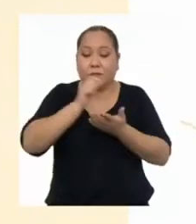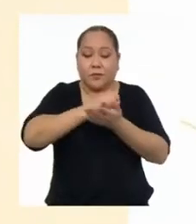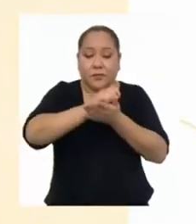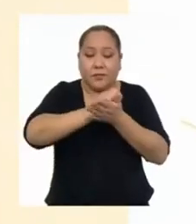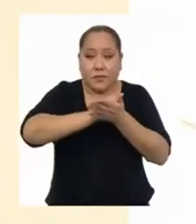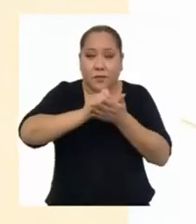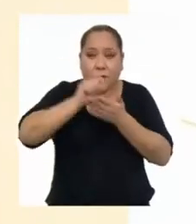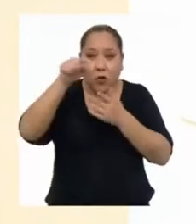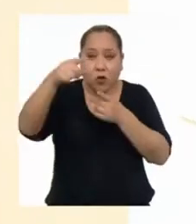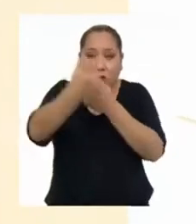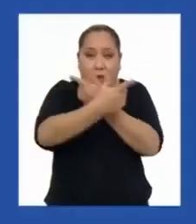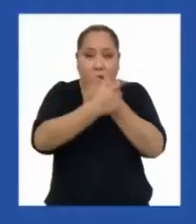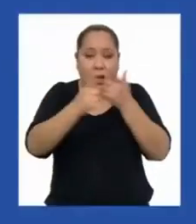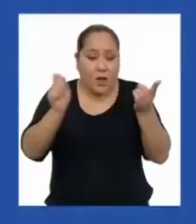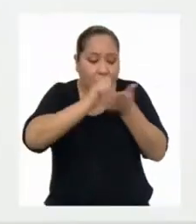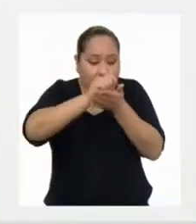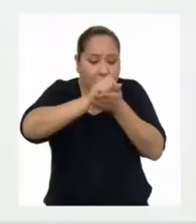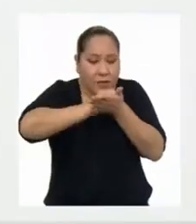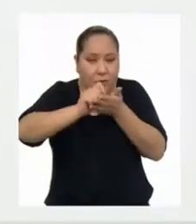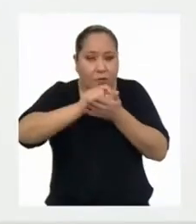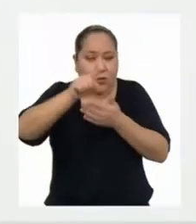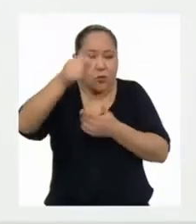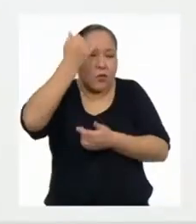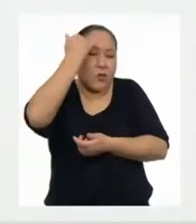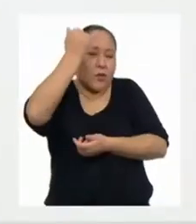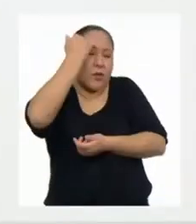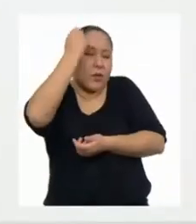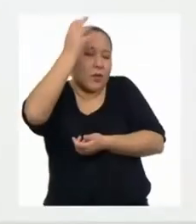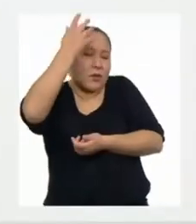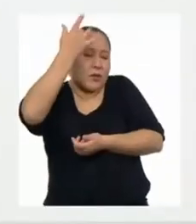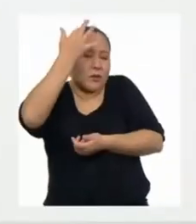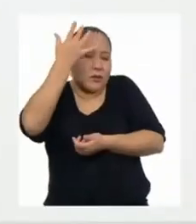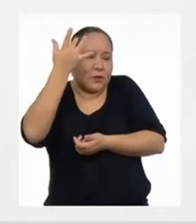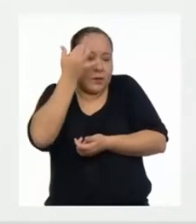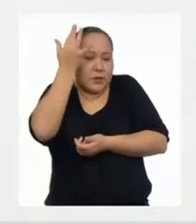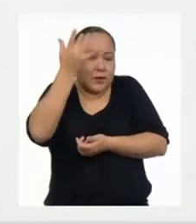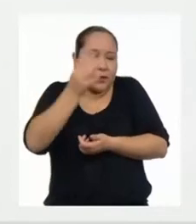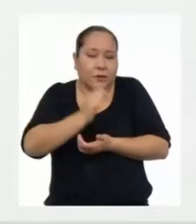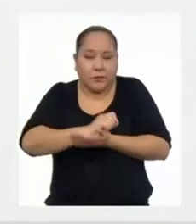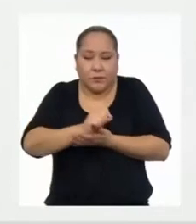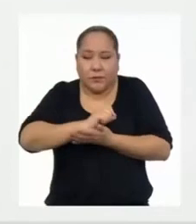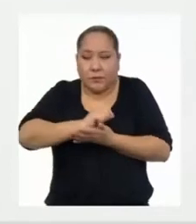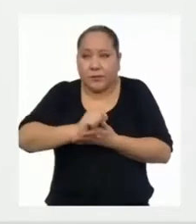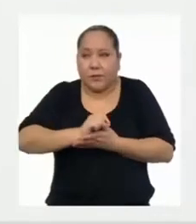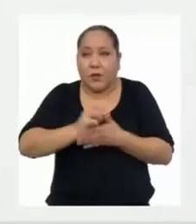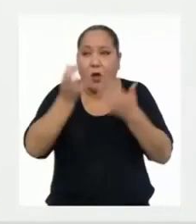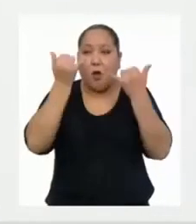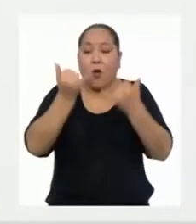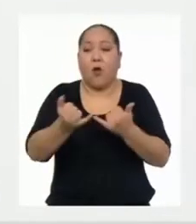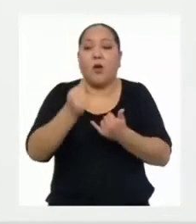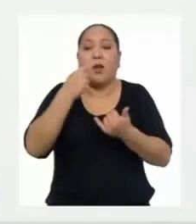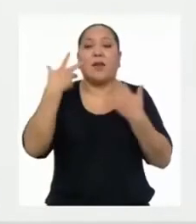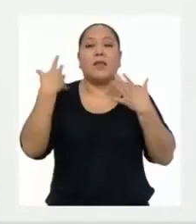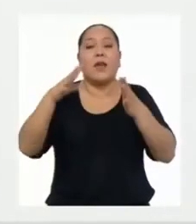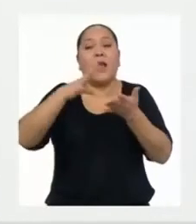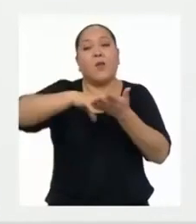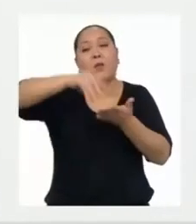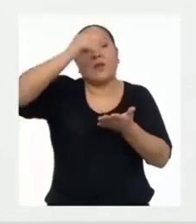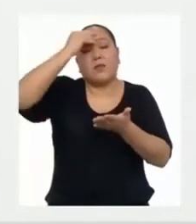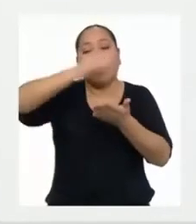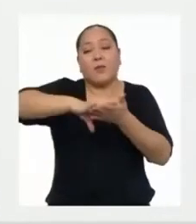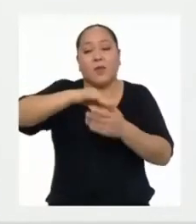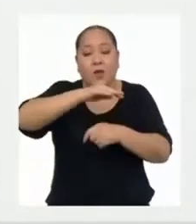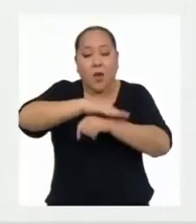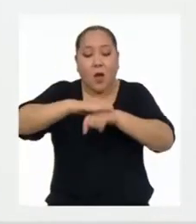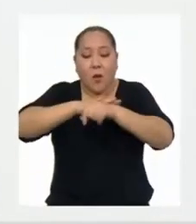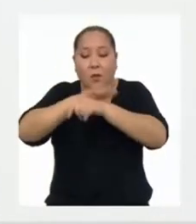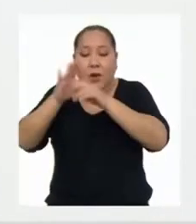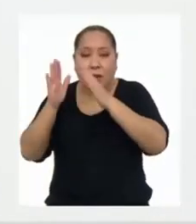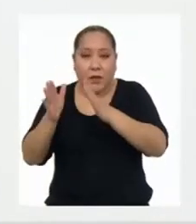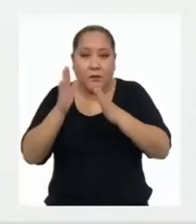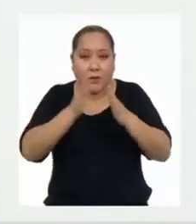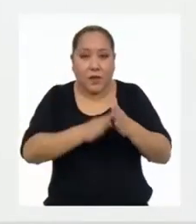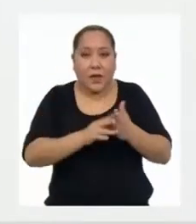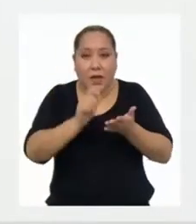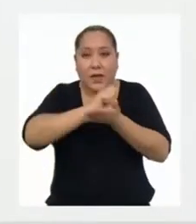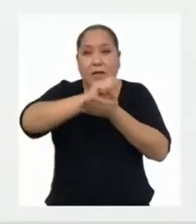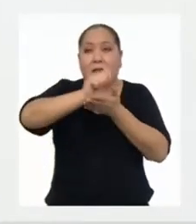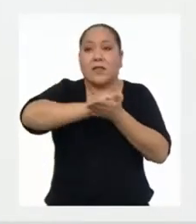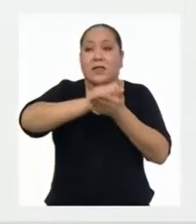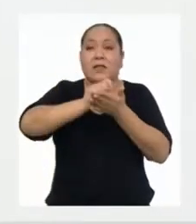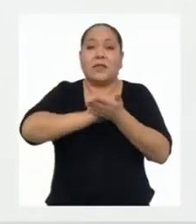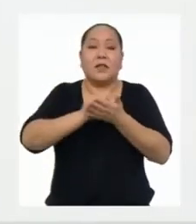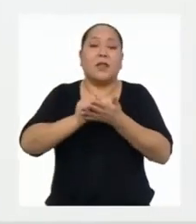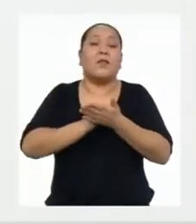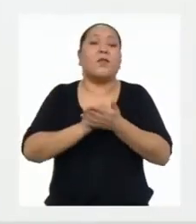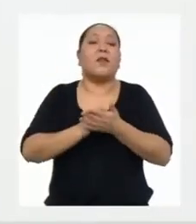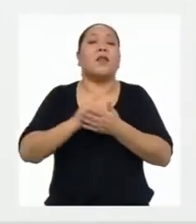como creas conveniente. Muy bien, hoy hemos aprendido a planificar y escribir